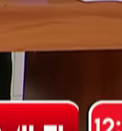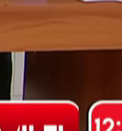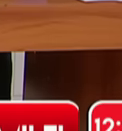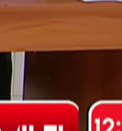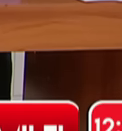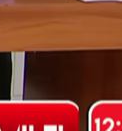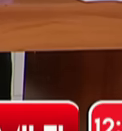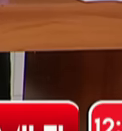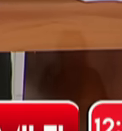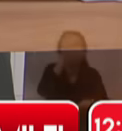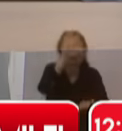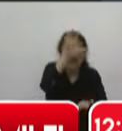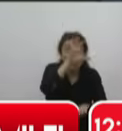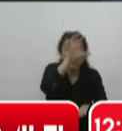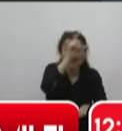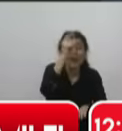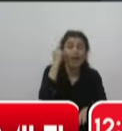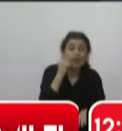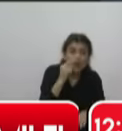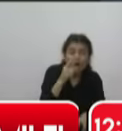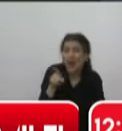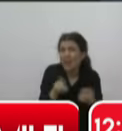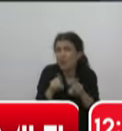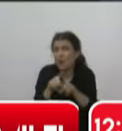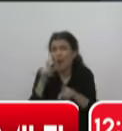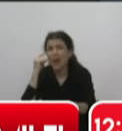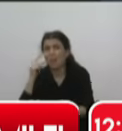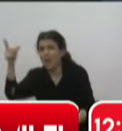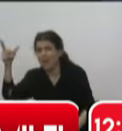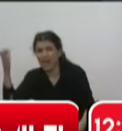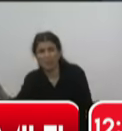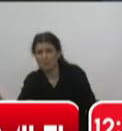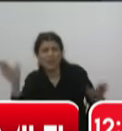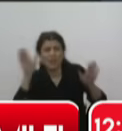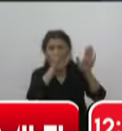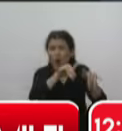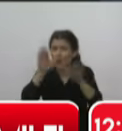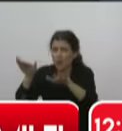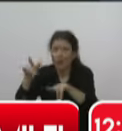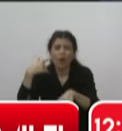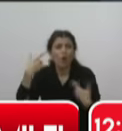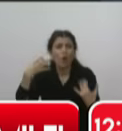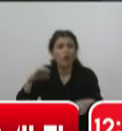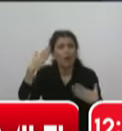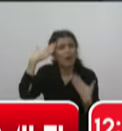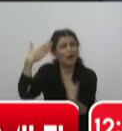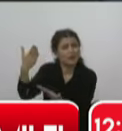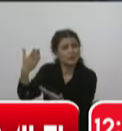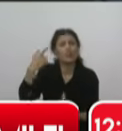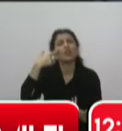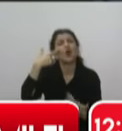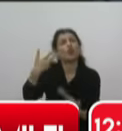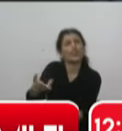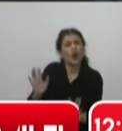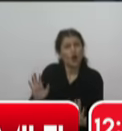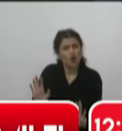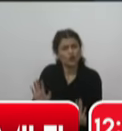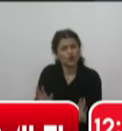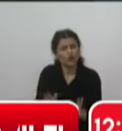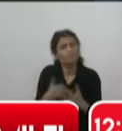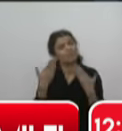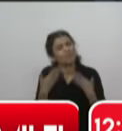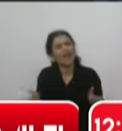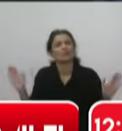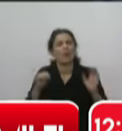haga o que empiece a hacer caer el Dn de mi ley de diciembre pasado que ía numerosas reformas ese meade